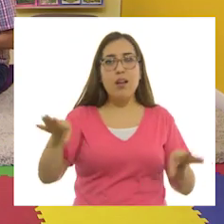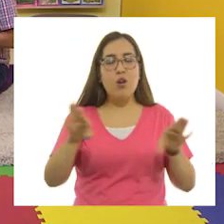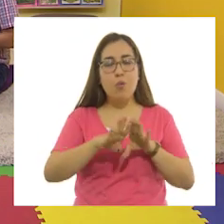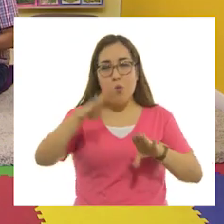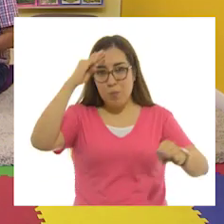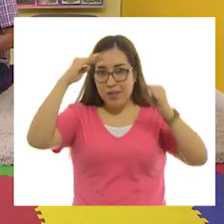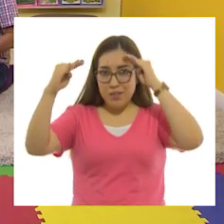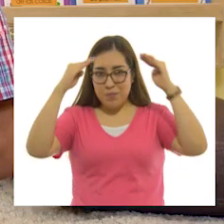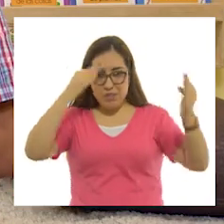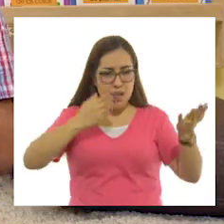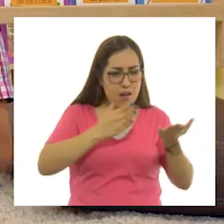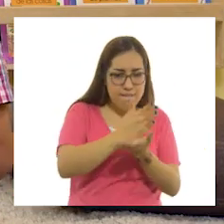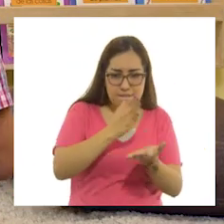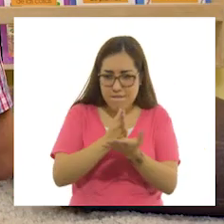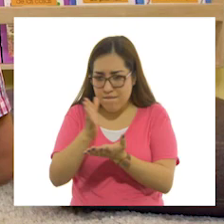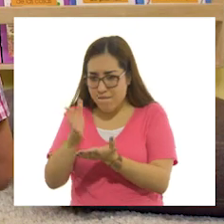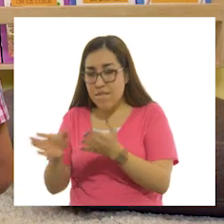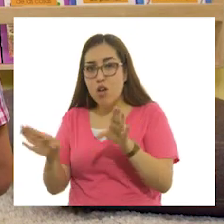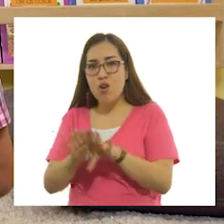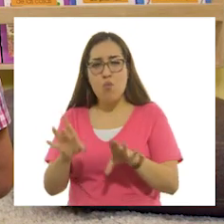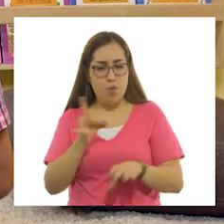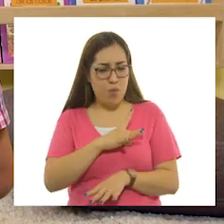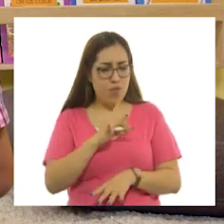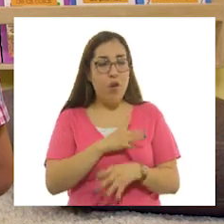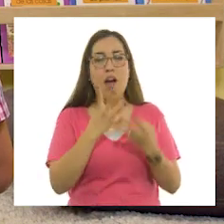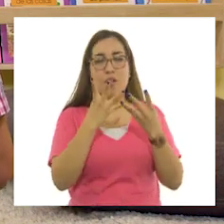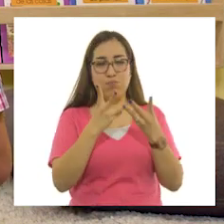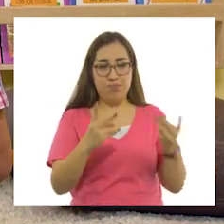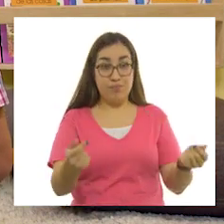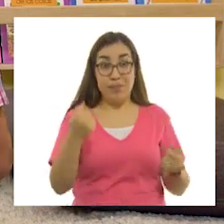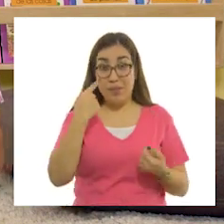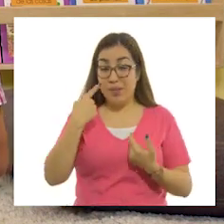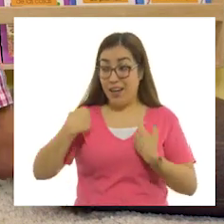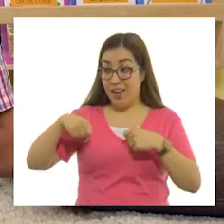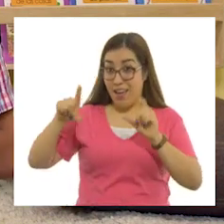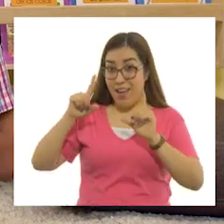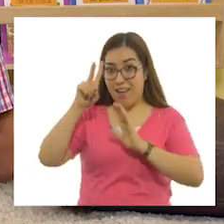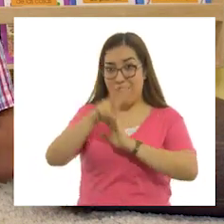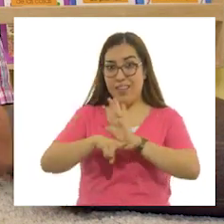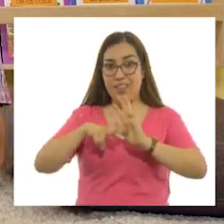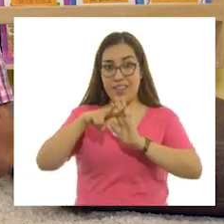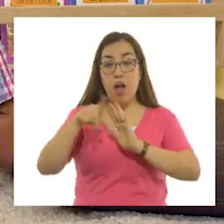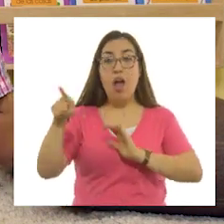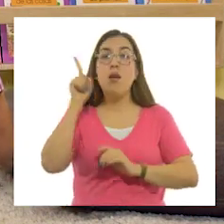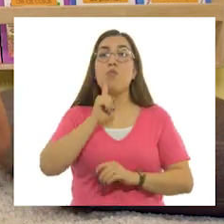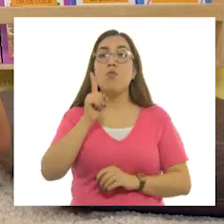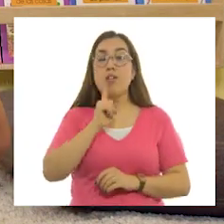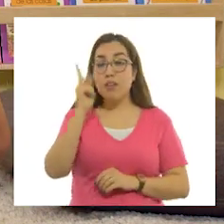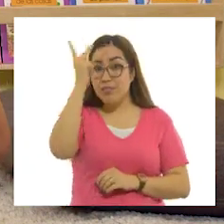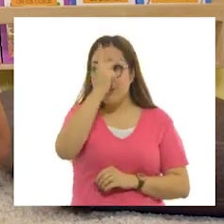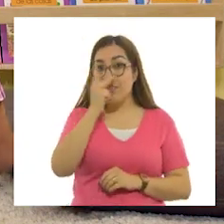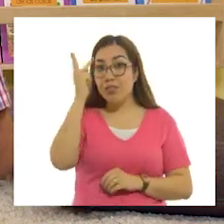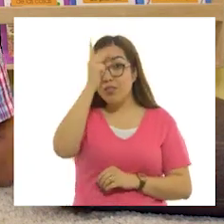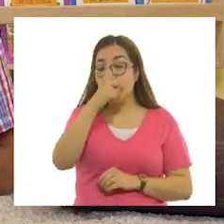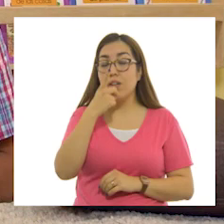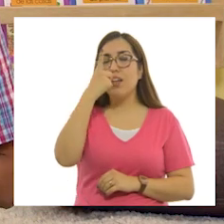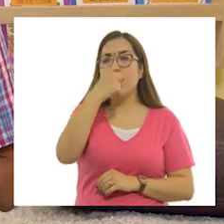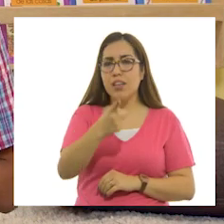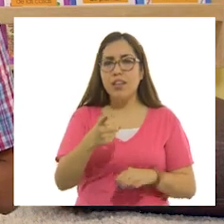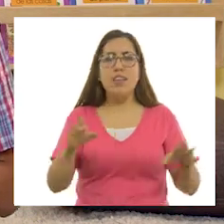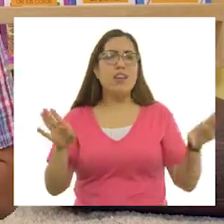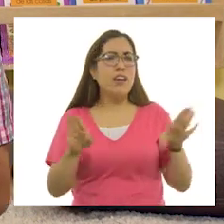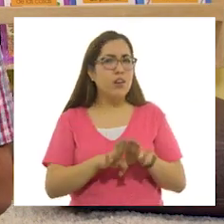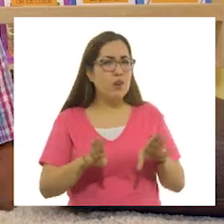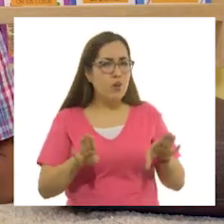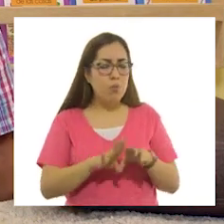nuestros temores los invitamos a ver el siguiente vídeo donde una psicóloga de un centro de atención infantil nos plática un